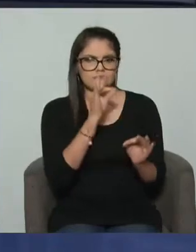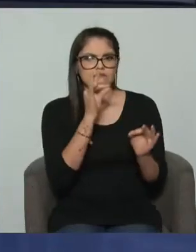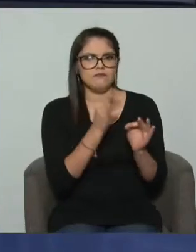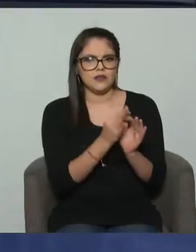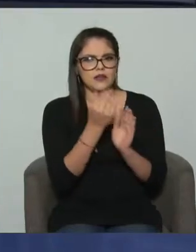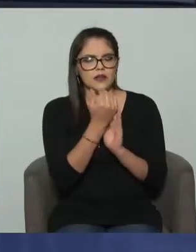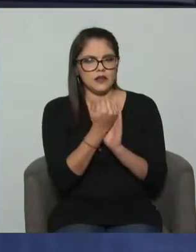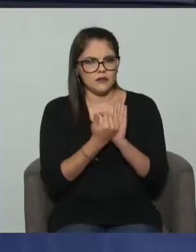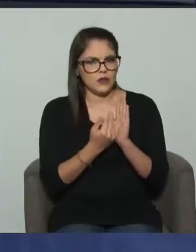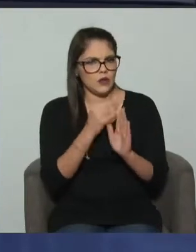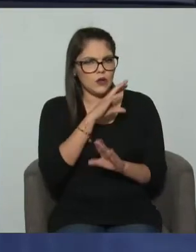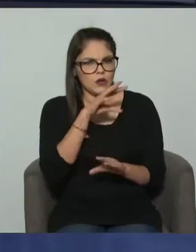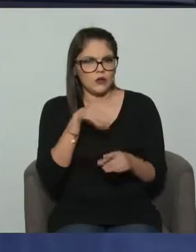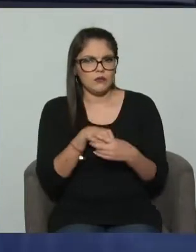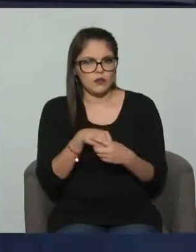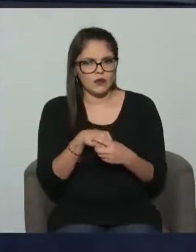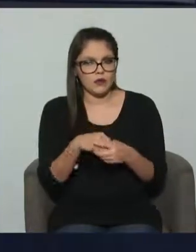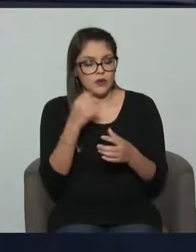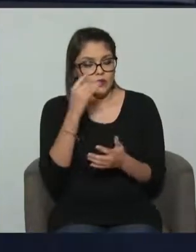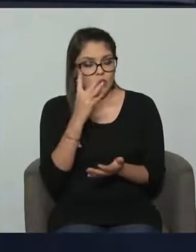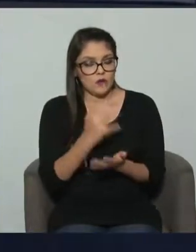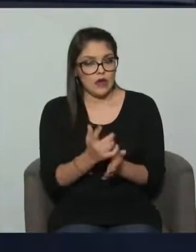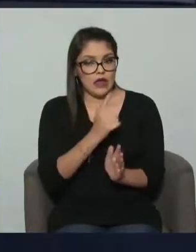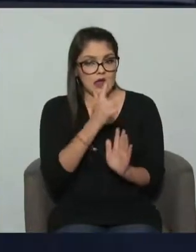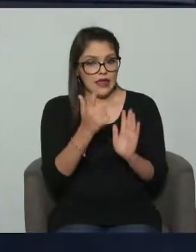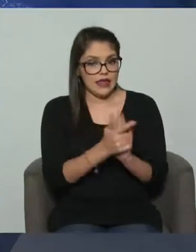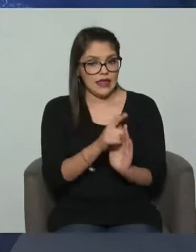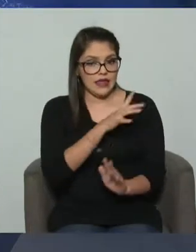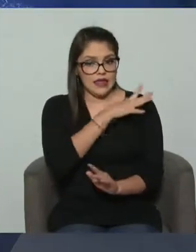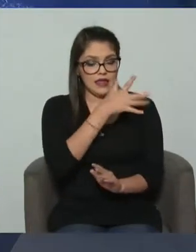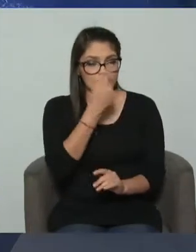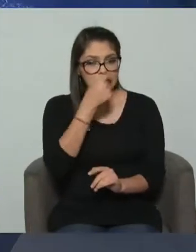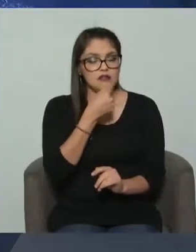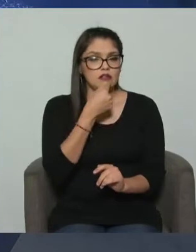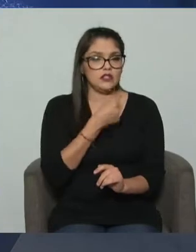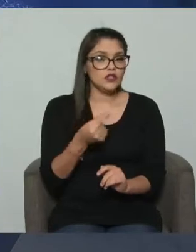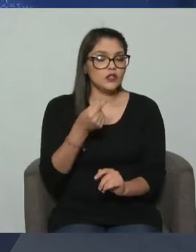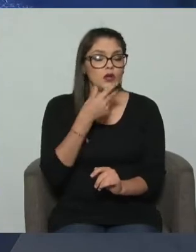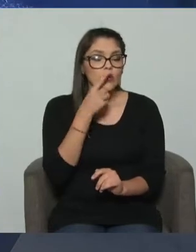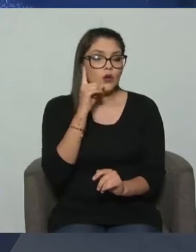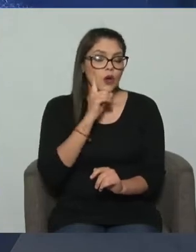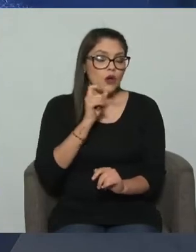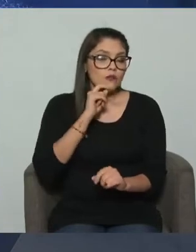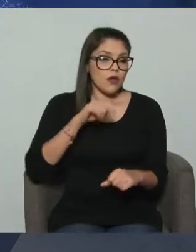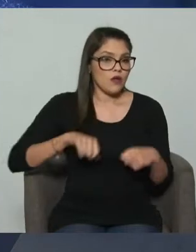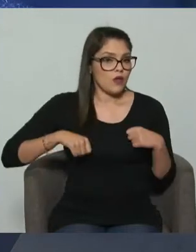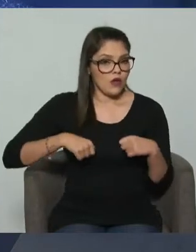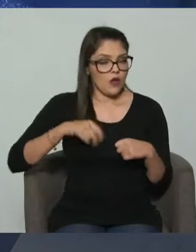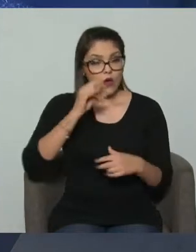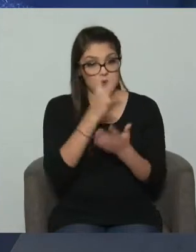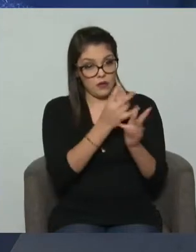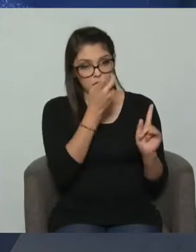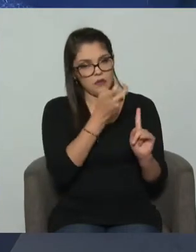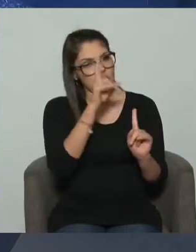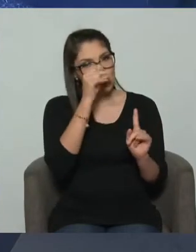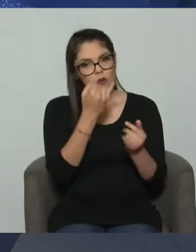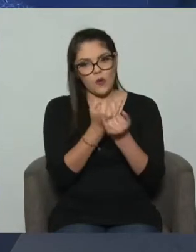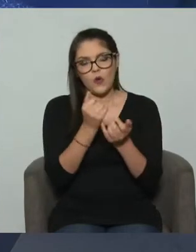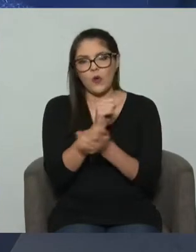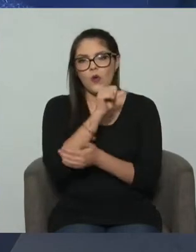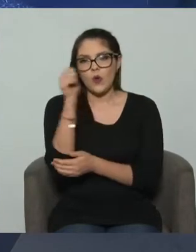no solamente de lo que dice nuestra Ley General de Derechos de Niñas, Niños y Adolescentes, sino como los compromisos internacionales que tenemos, como las recomendaciones